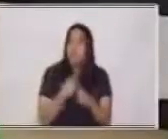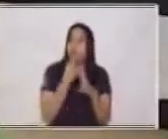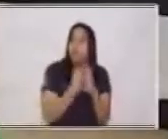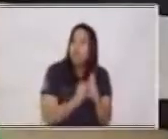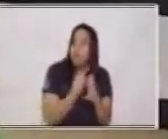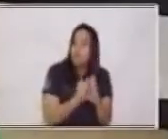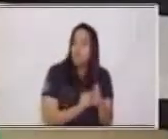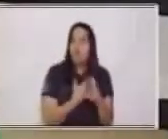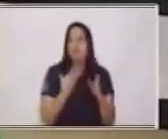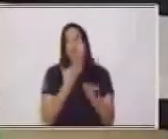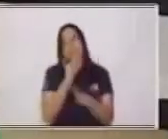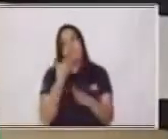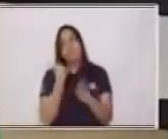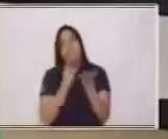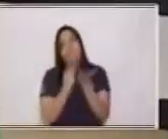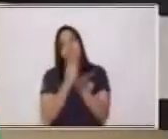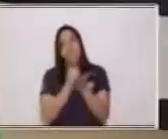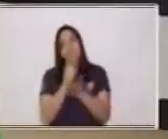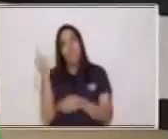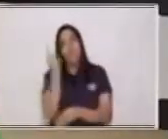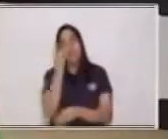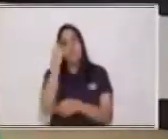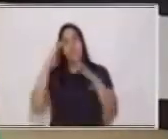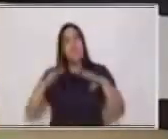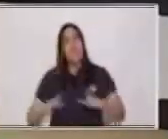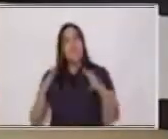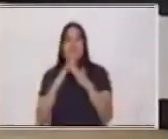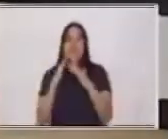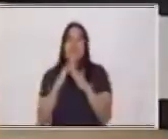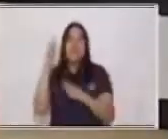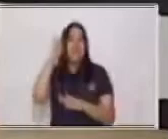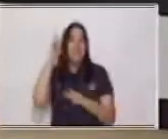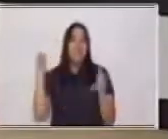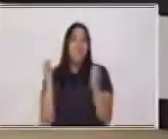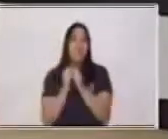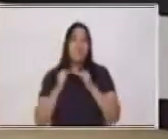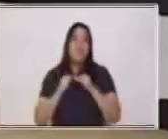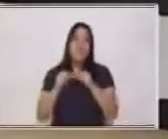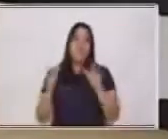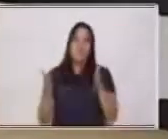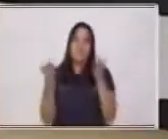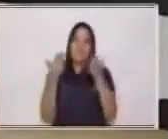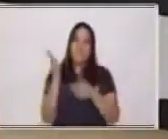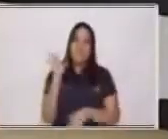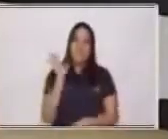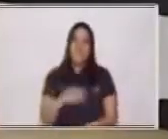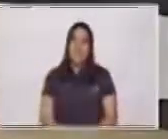importante. Quédate en casa, recuerda, juntos saldremos adelante.